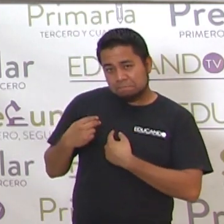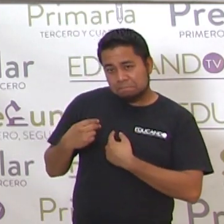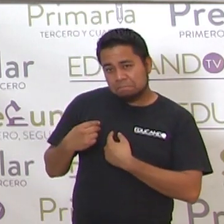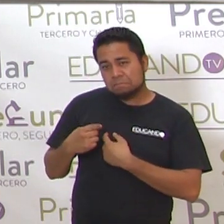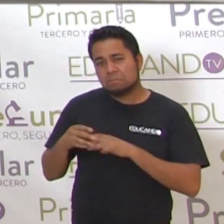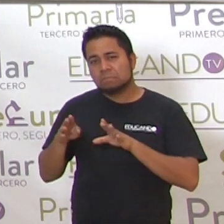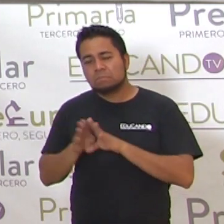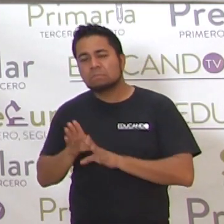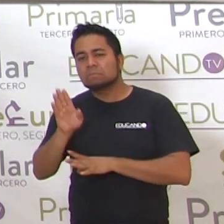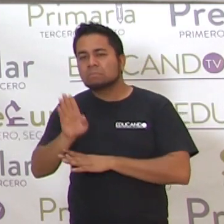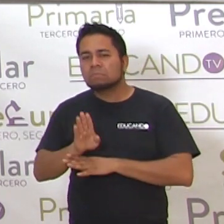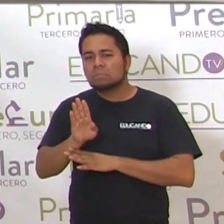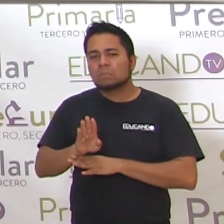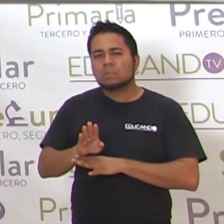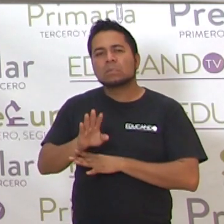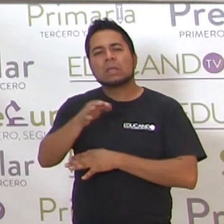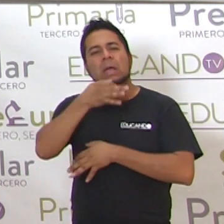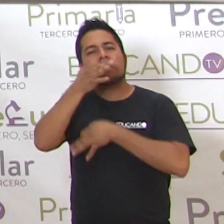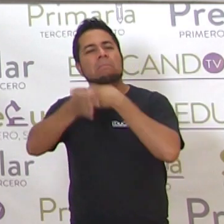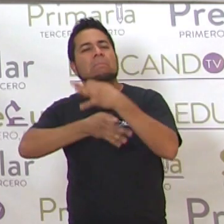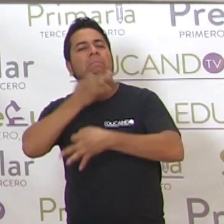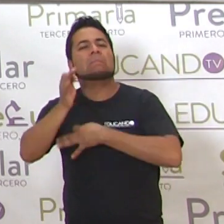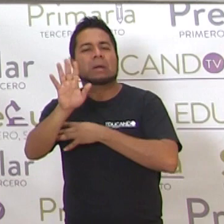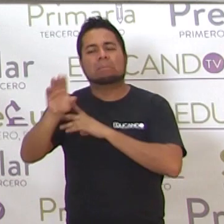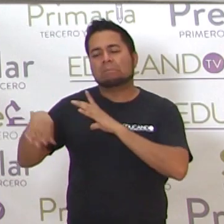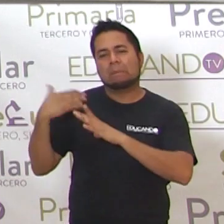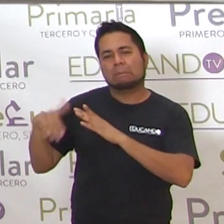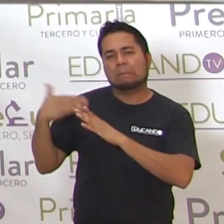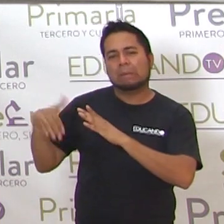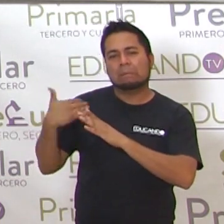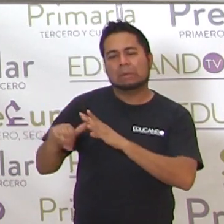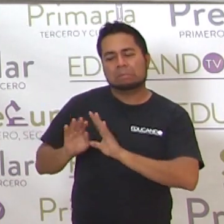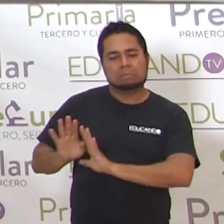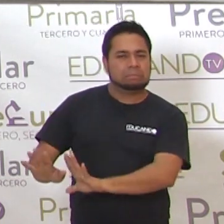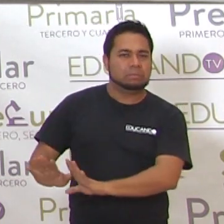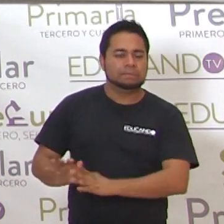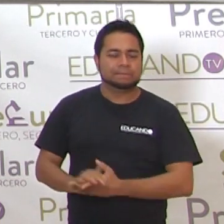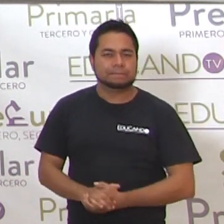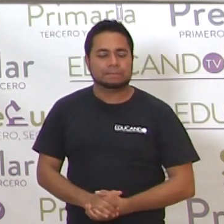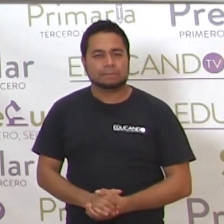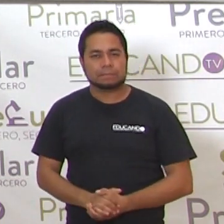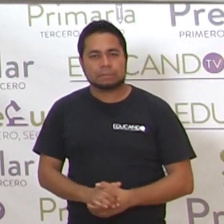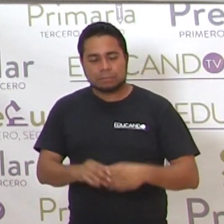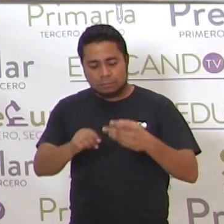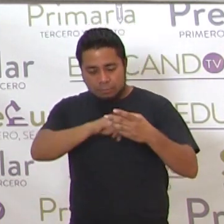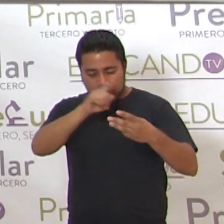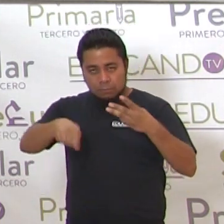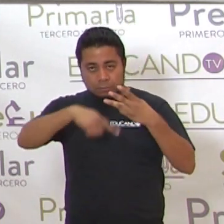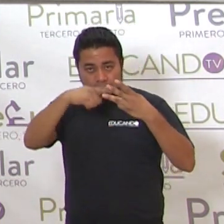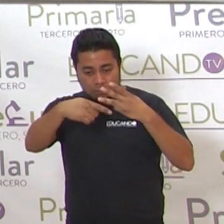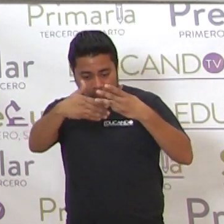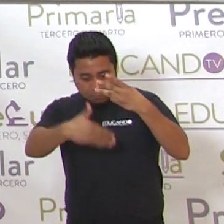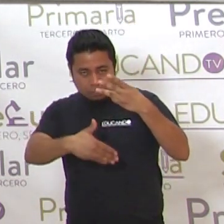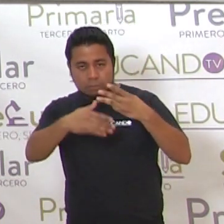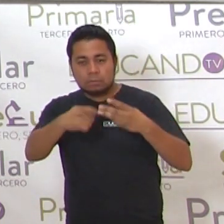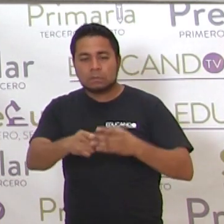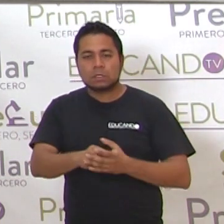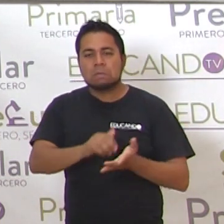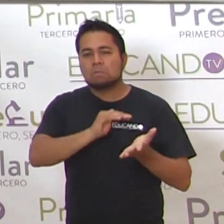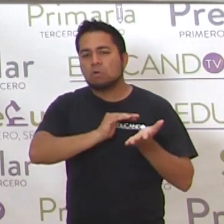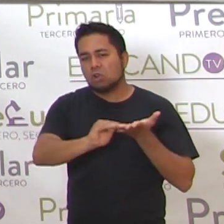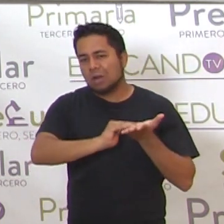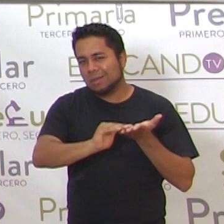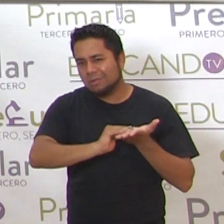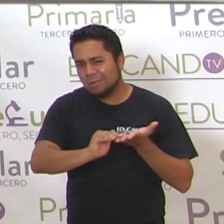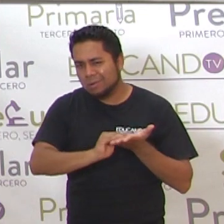como publicidad bien vámonos con el siguiente borradores